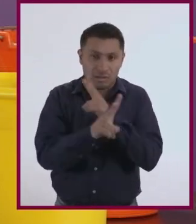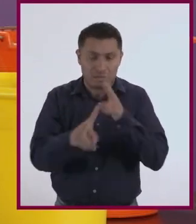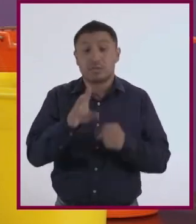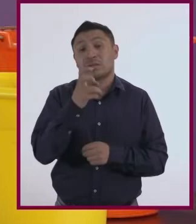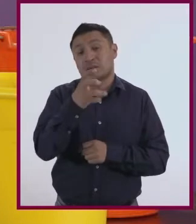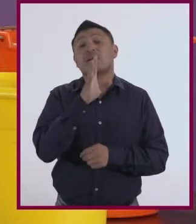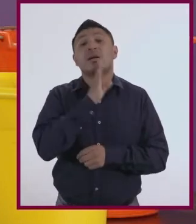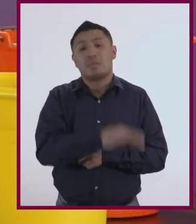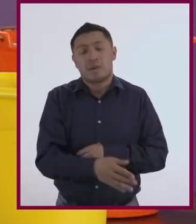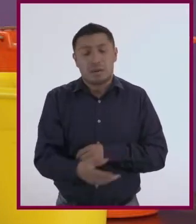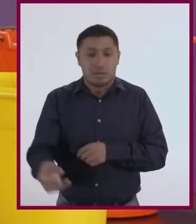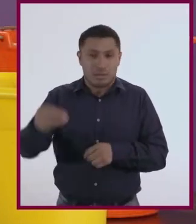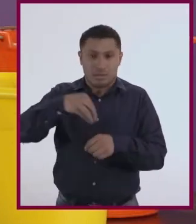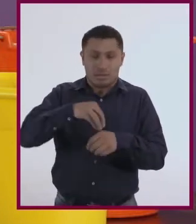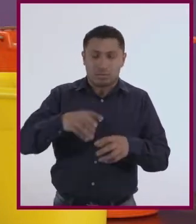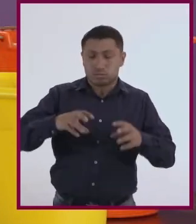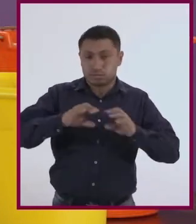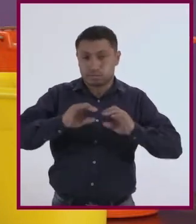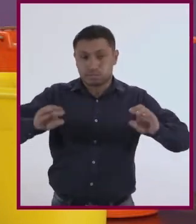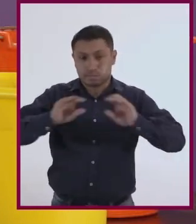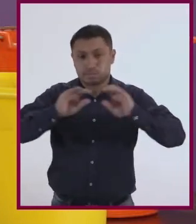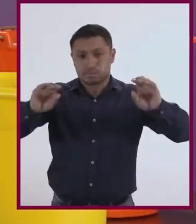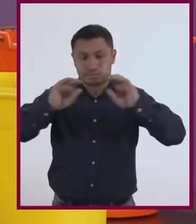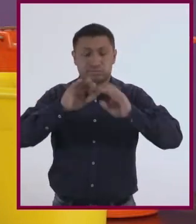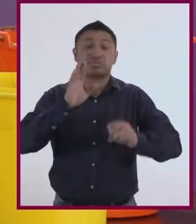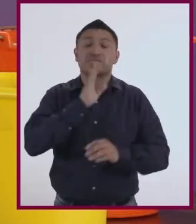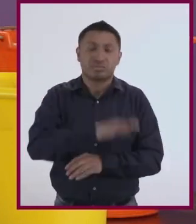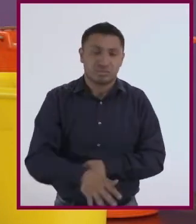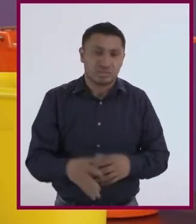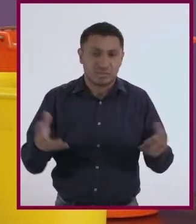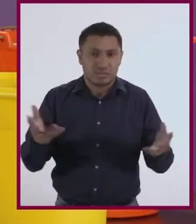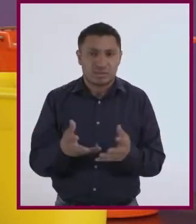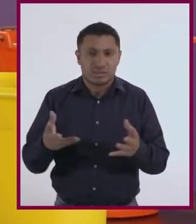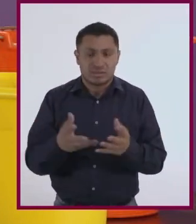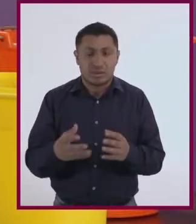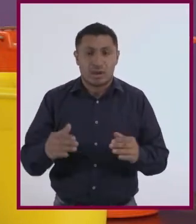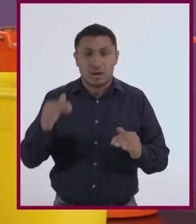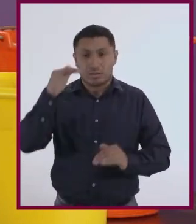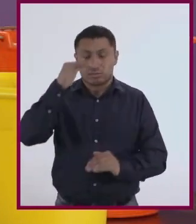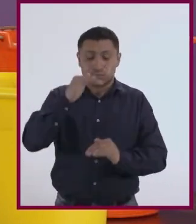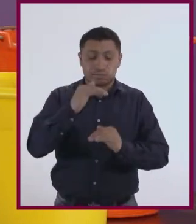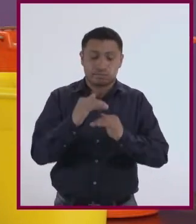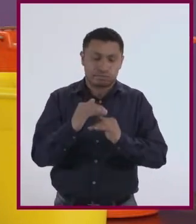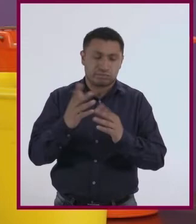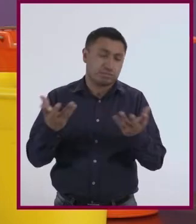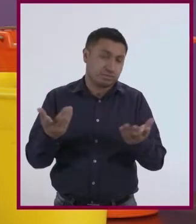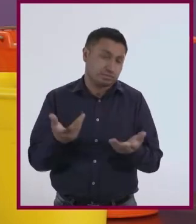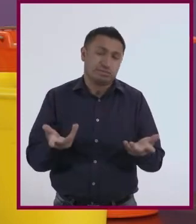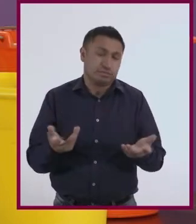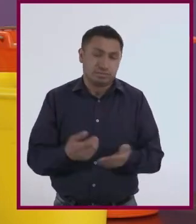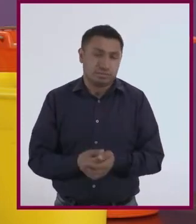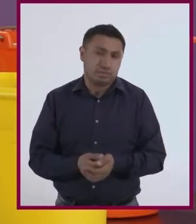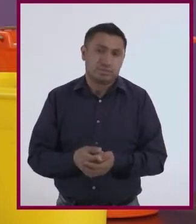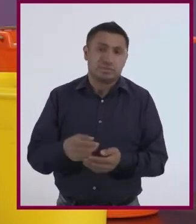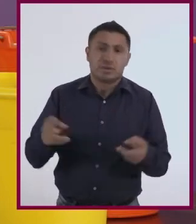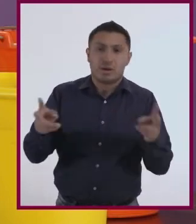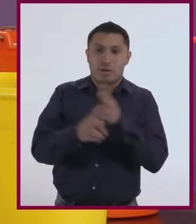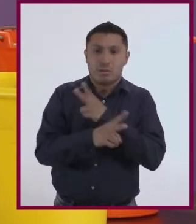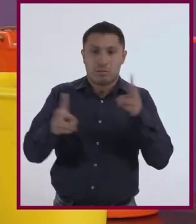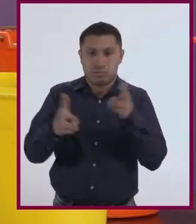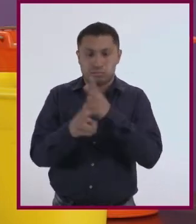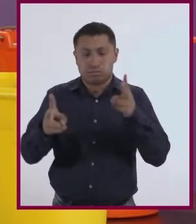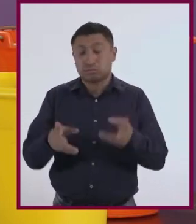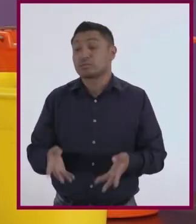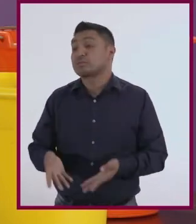oxígeno, colocar enteros los desechos orgánicos, elaborar una pila demasiado pequeña, dejar al aire libre